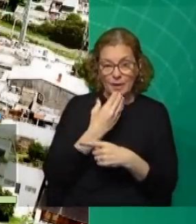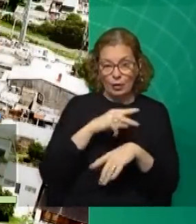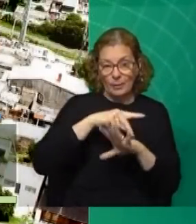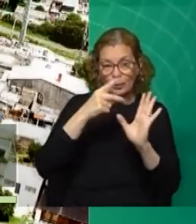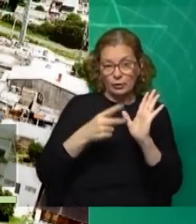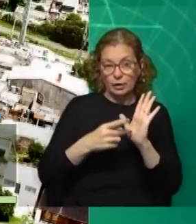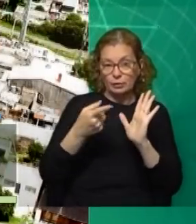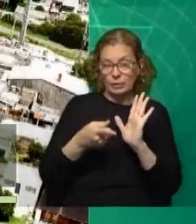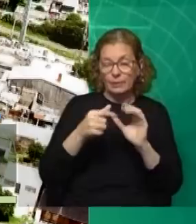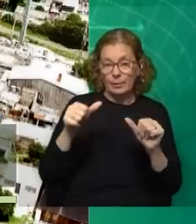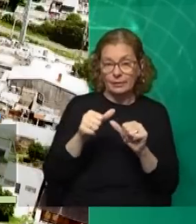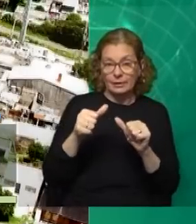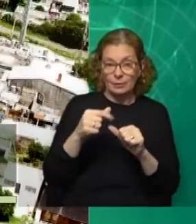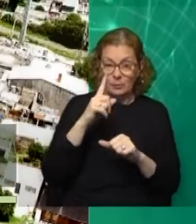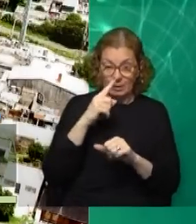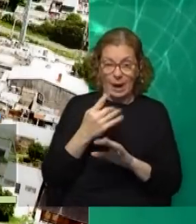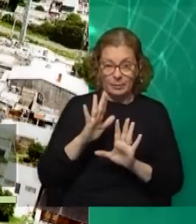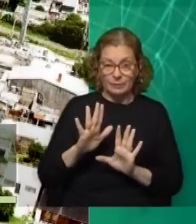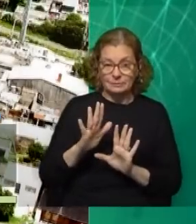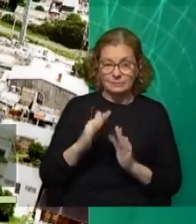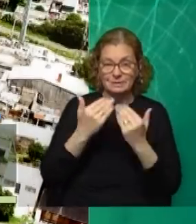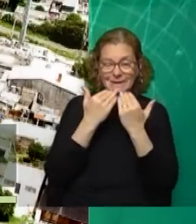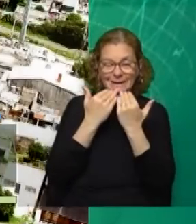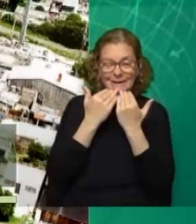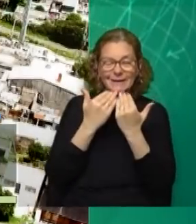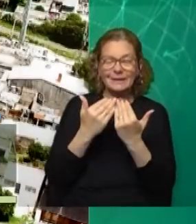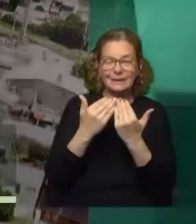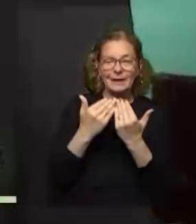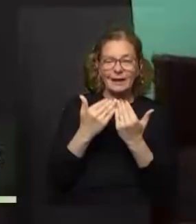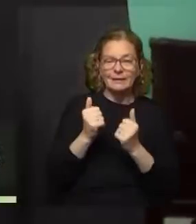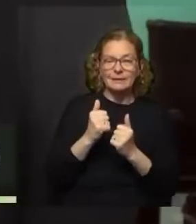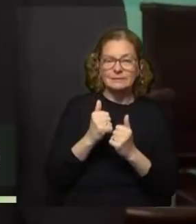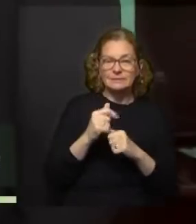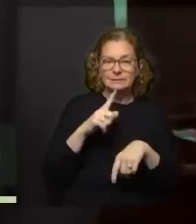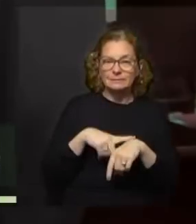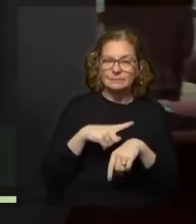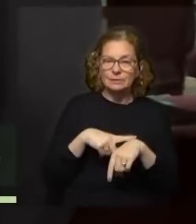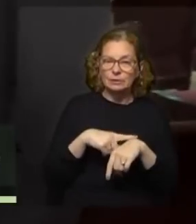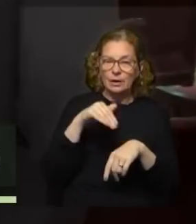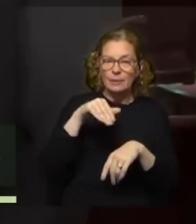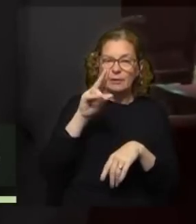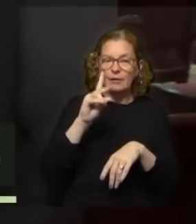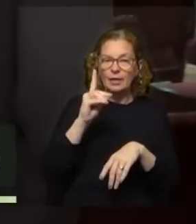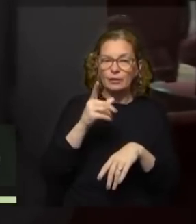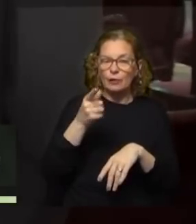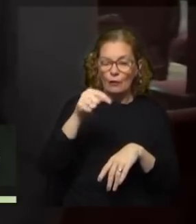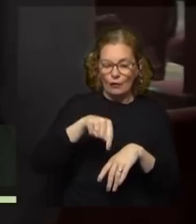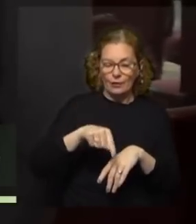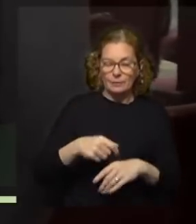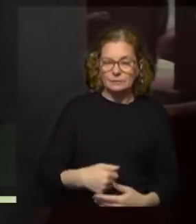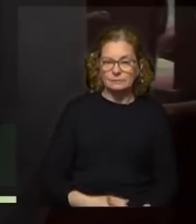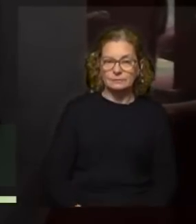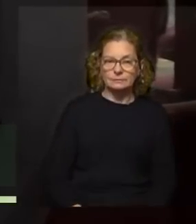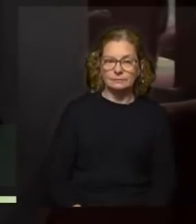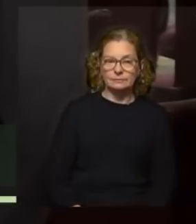proyecto y porque vamos a realizarlo prontamente y yo le llamo director de planificación le agradecemos por estos minutos Con m de noticias volvemos a piso Martín